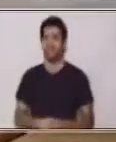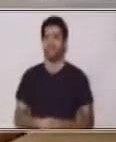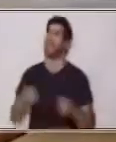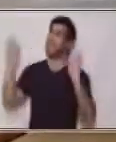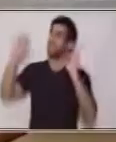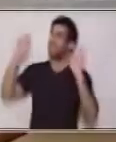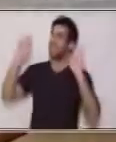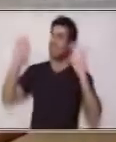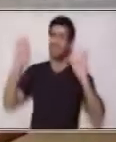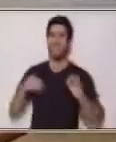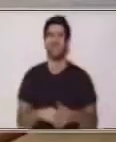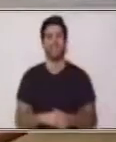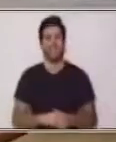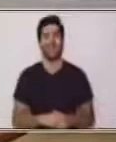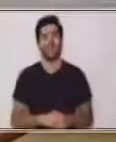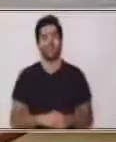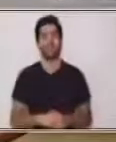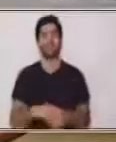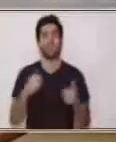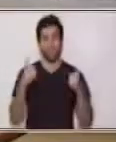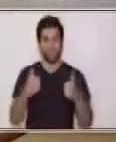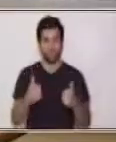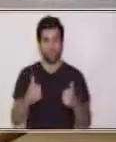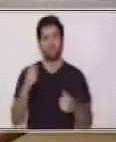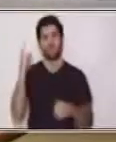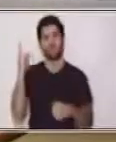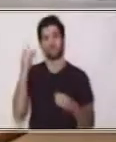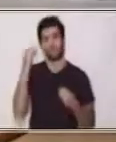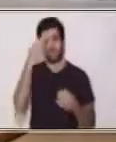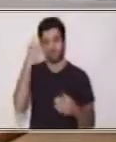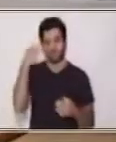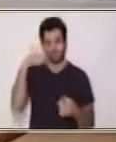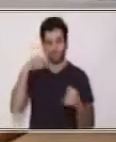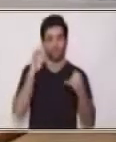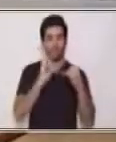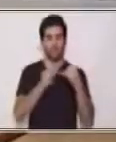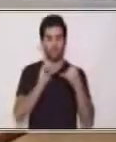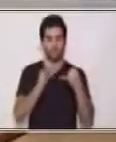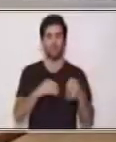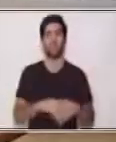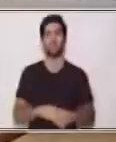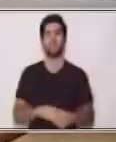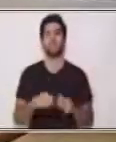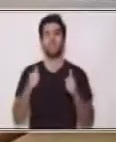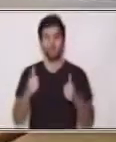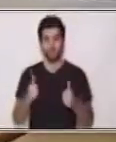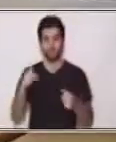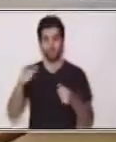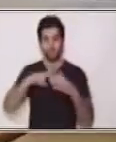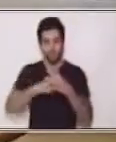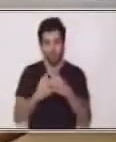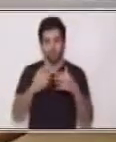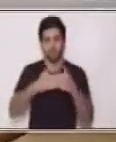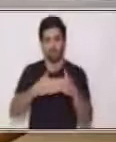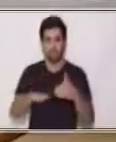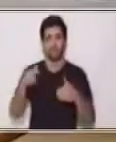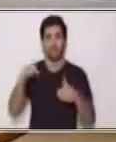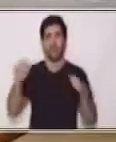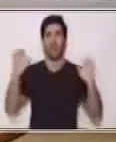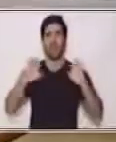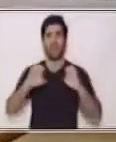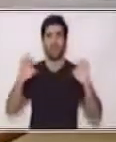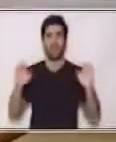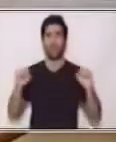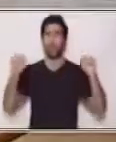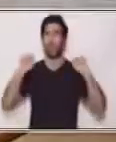estar acá. Muy bien. Para empezar, vamos a realizar un ejercicio de gimnasia cerebral.